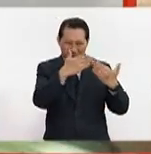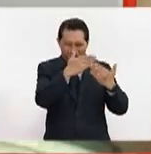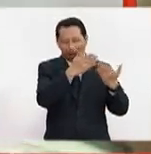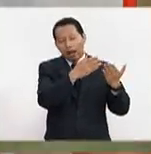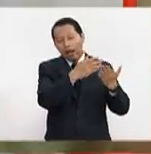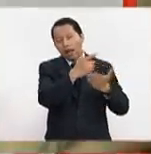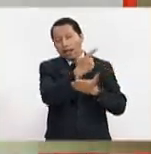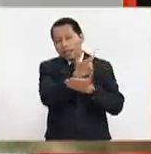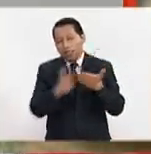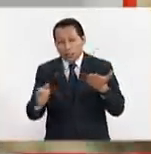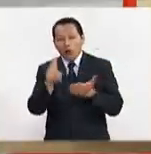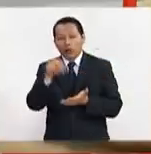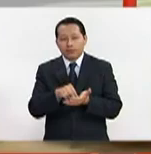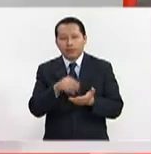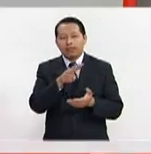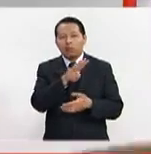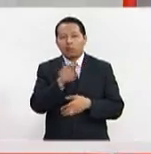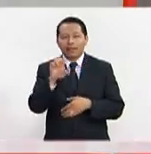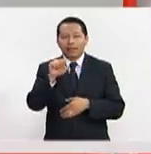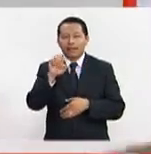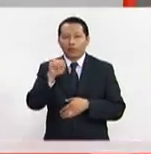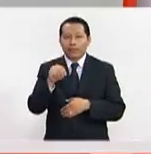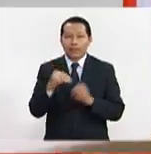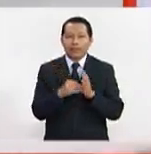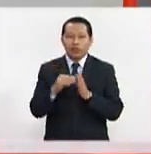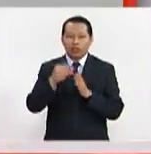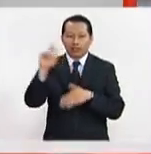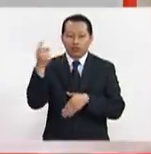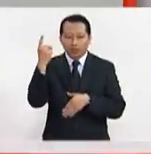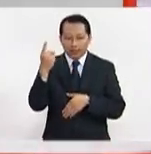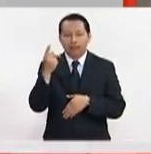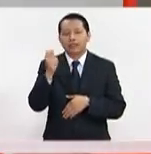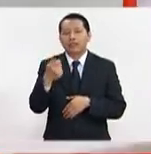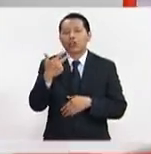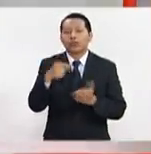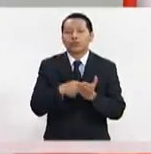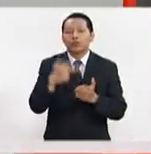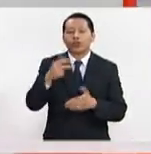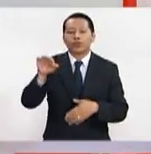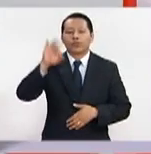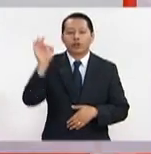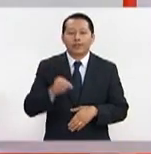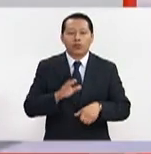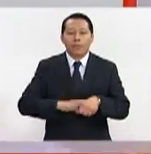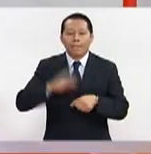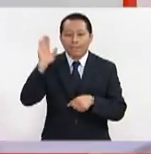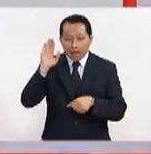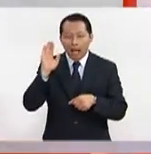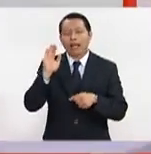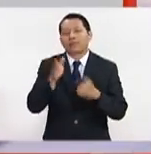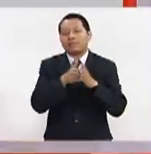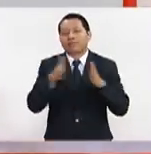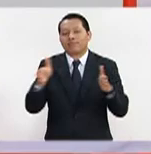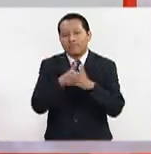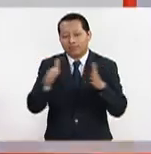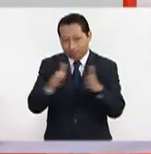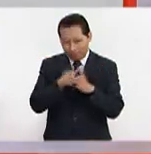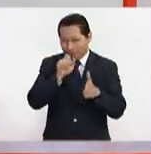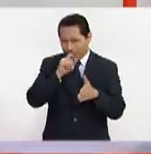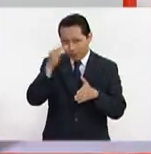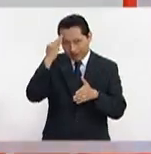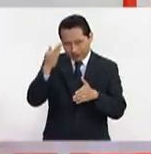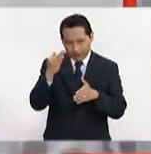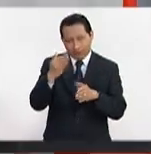sumaron 2.469 millones de dólares, 8.8% más respecto al mismo periodo, pero